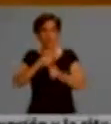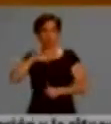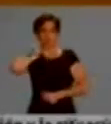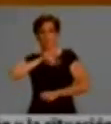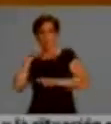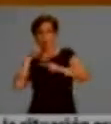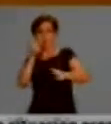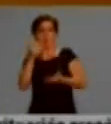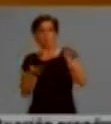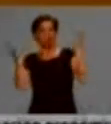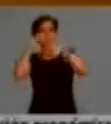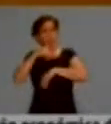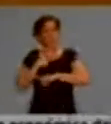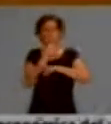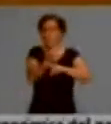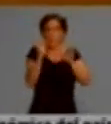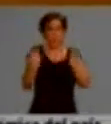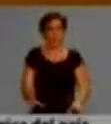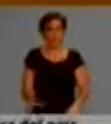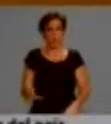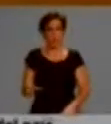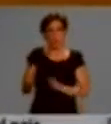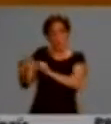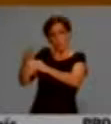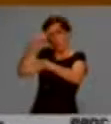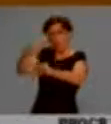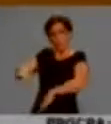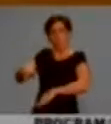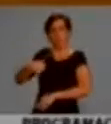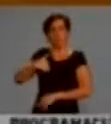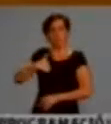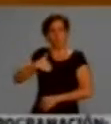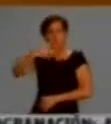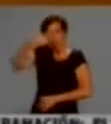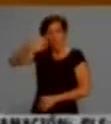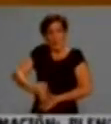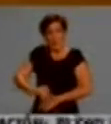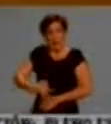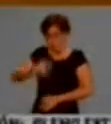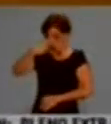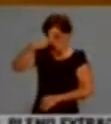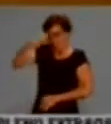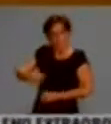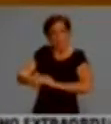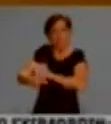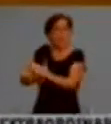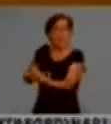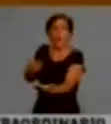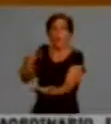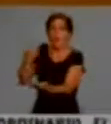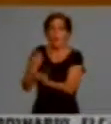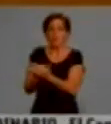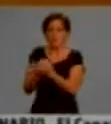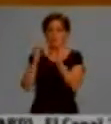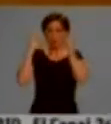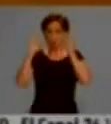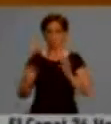injusta. Creí en su inocencia. Lo hice hasta el momento en que, a